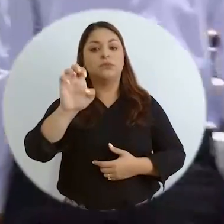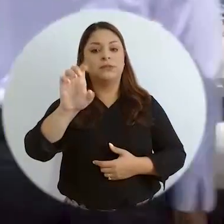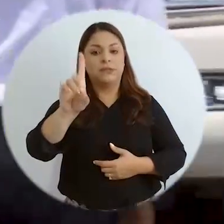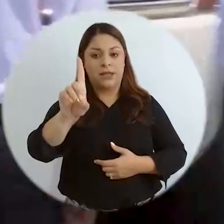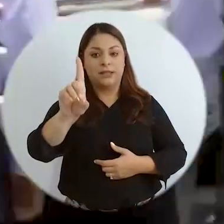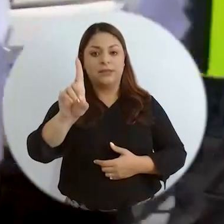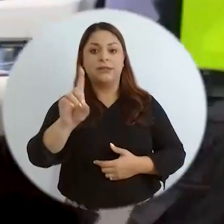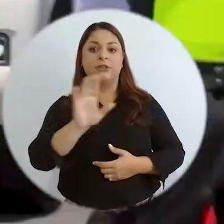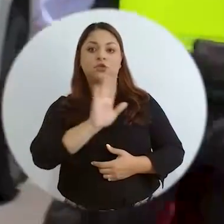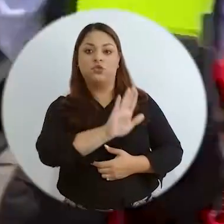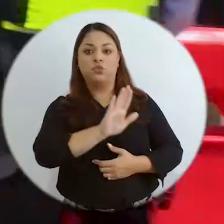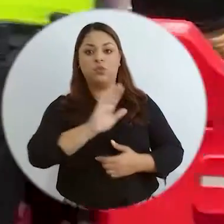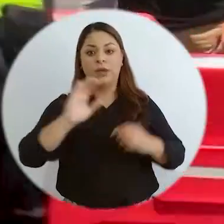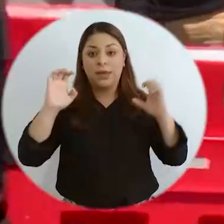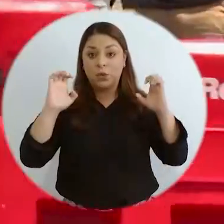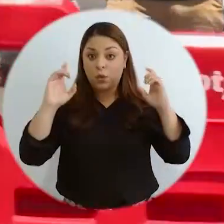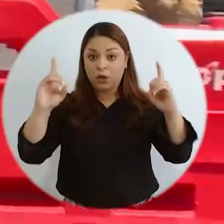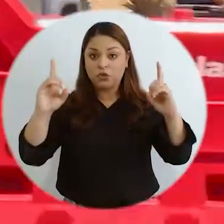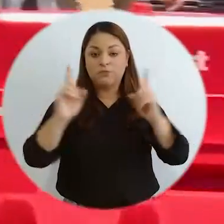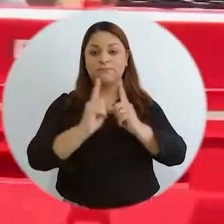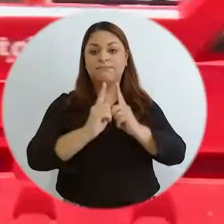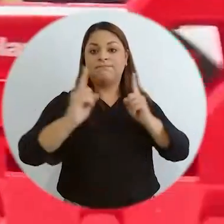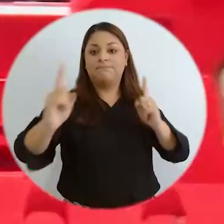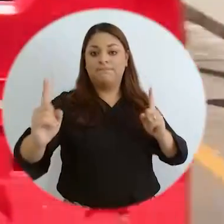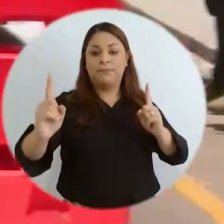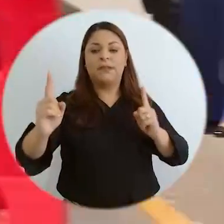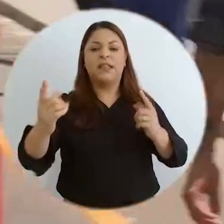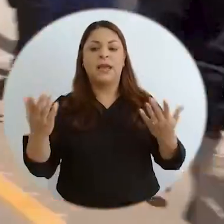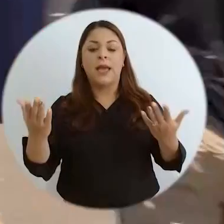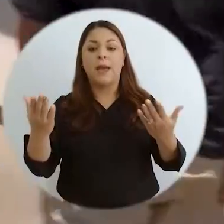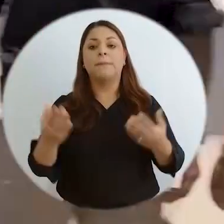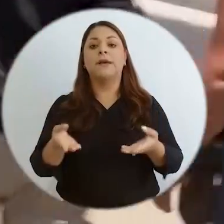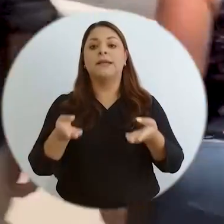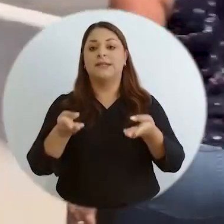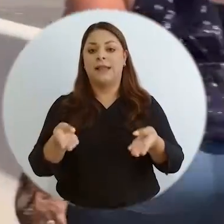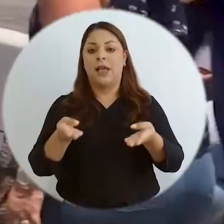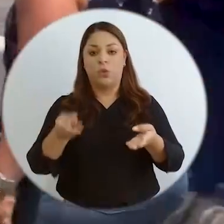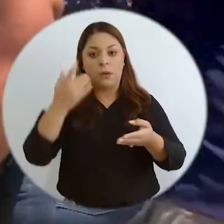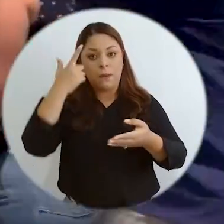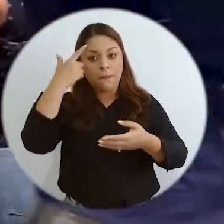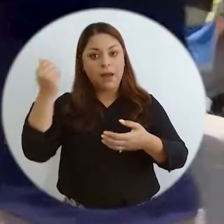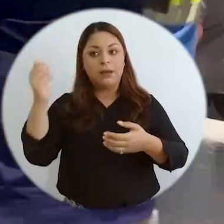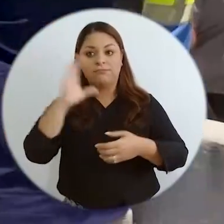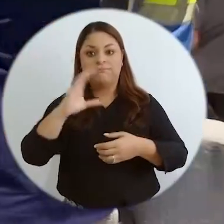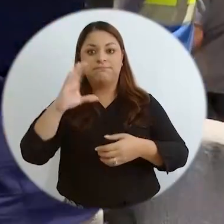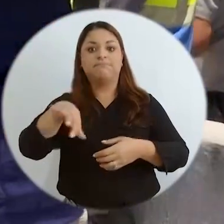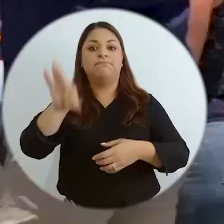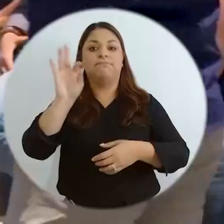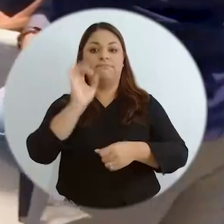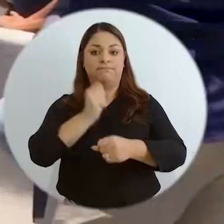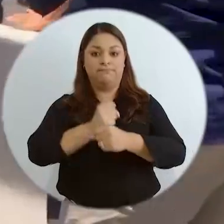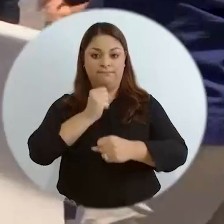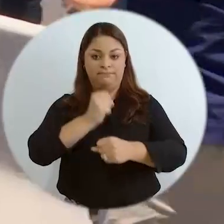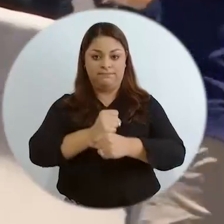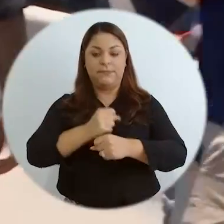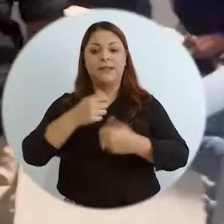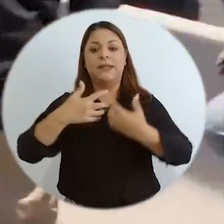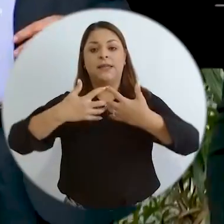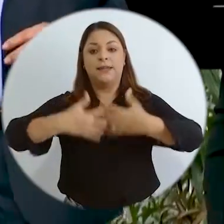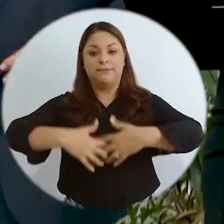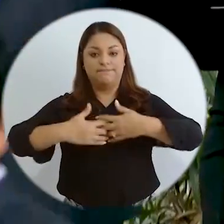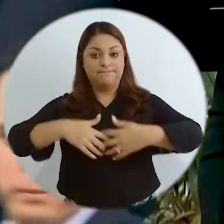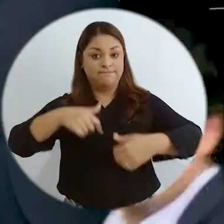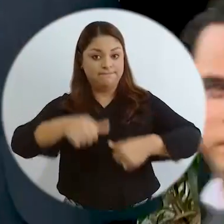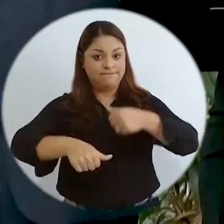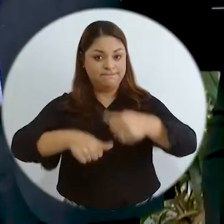empleabilidad y el emprendimiento. Ahora bien, esas 3 acciones que podemos